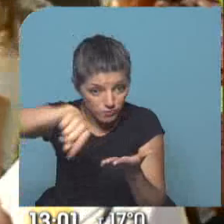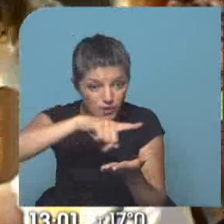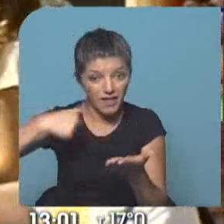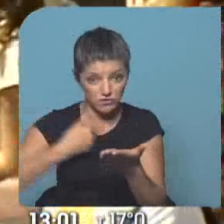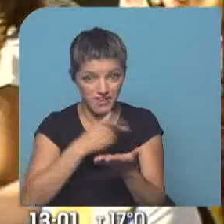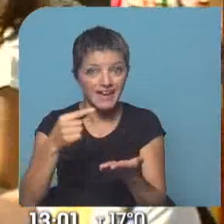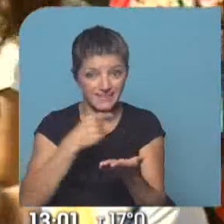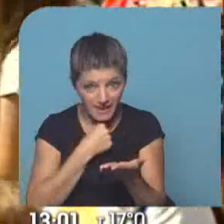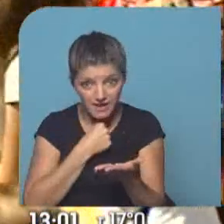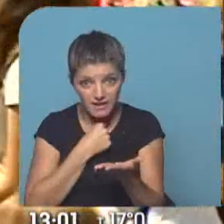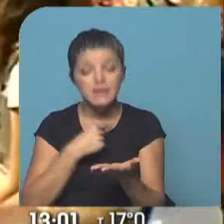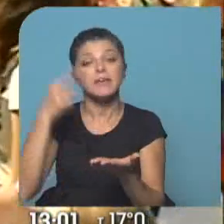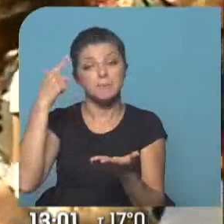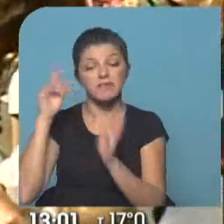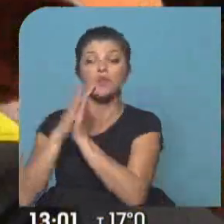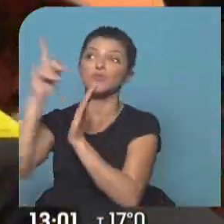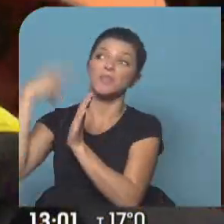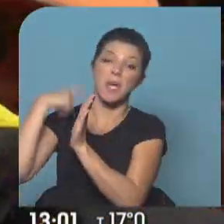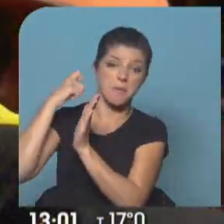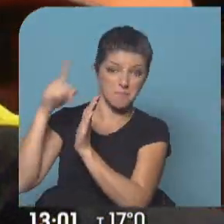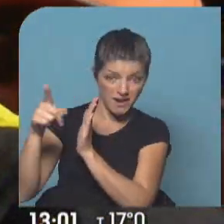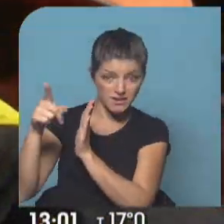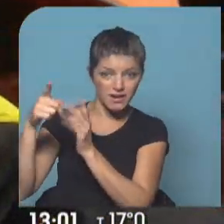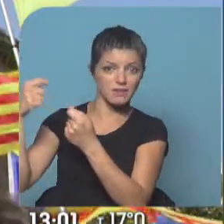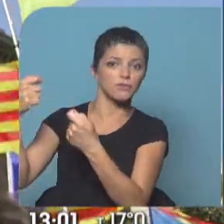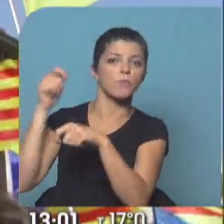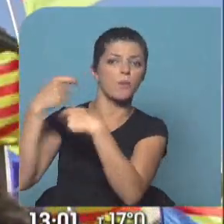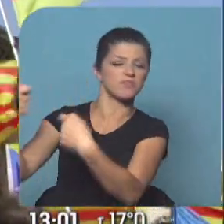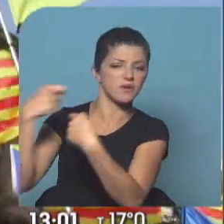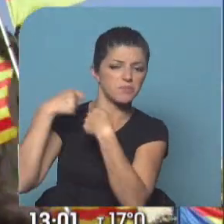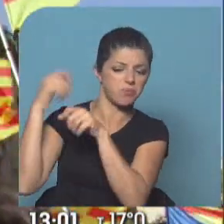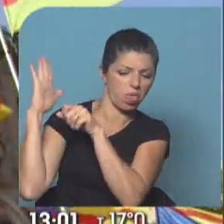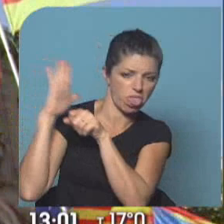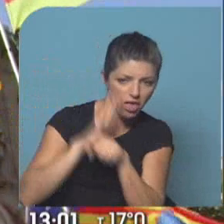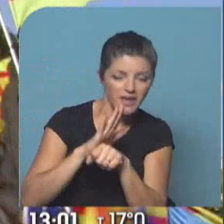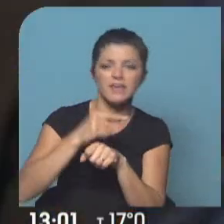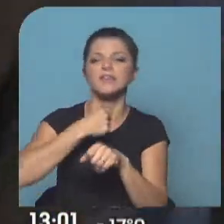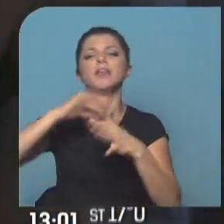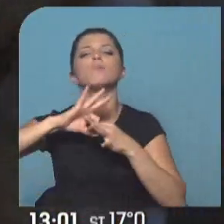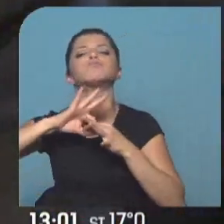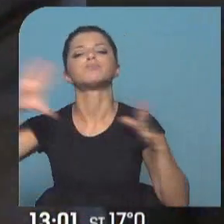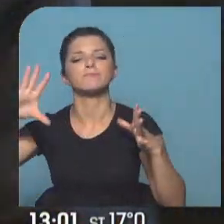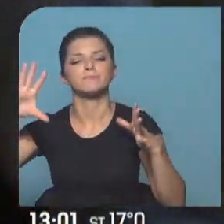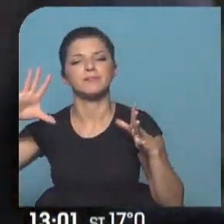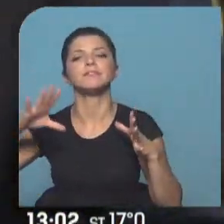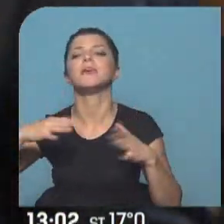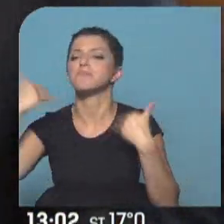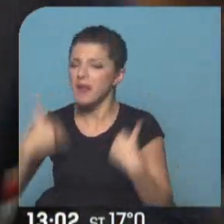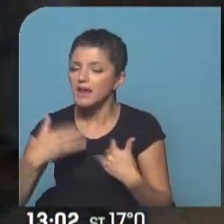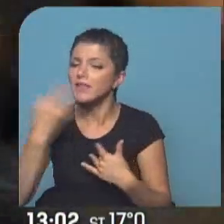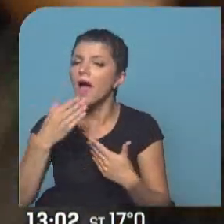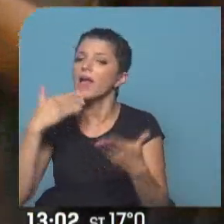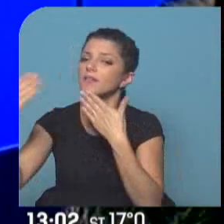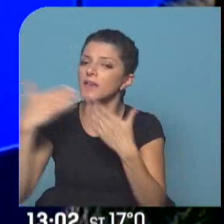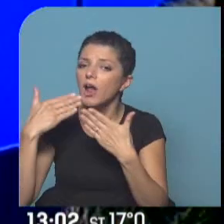la idea de que la Constitución española es la prisión de la que quieren librarse y si finalmente el diálogo prevalece